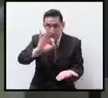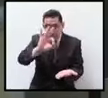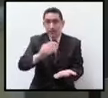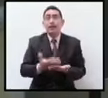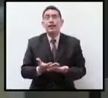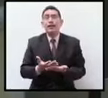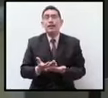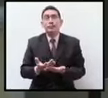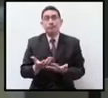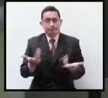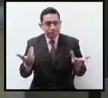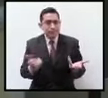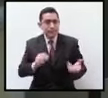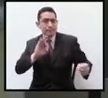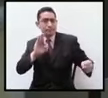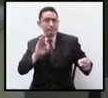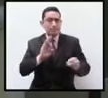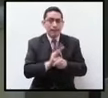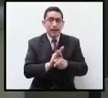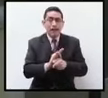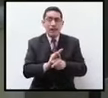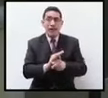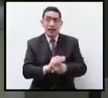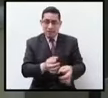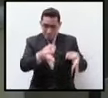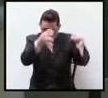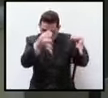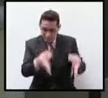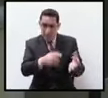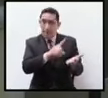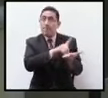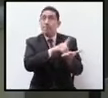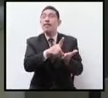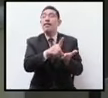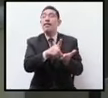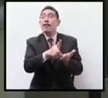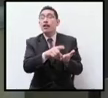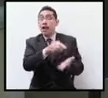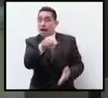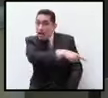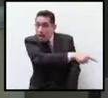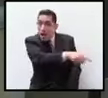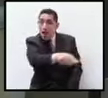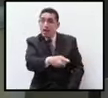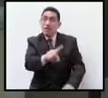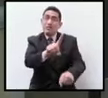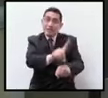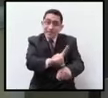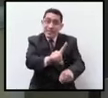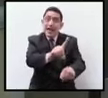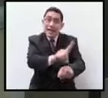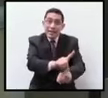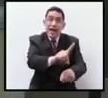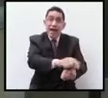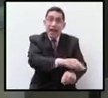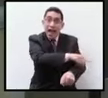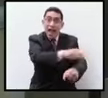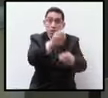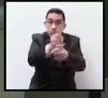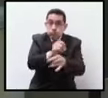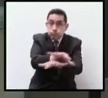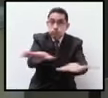duda favorecerá a garantizar el derecho de quienes diariamente son emisores de